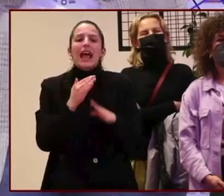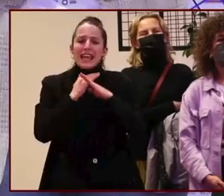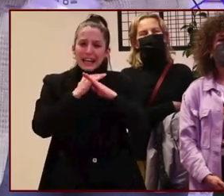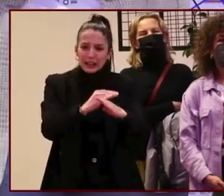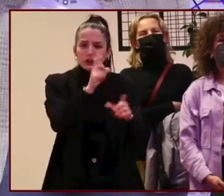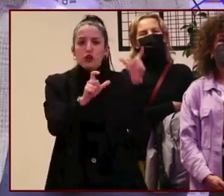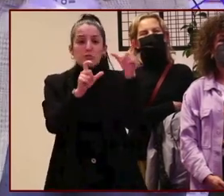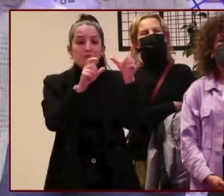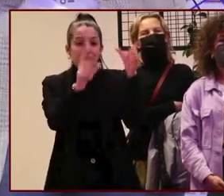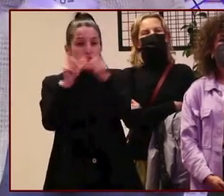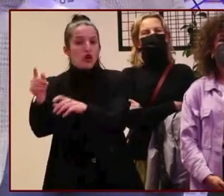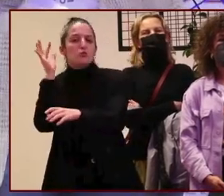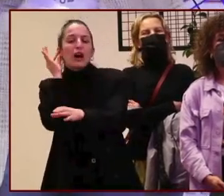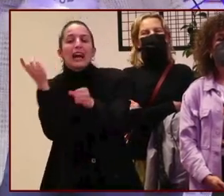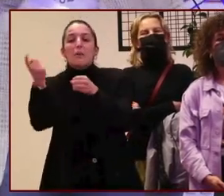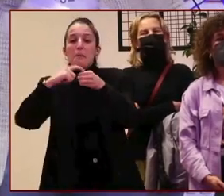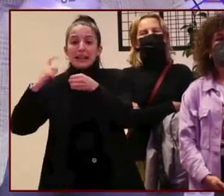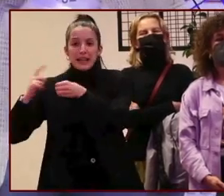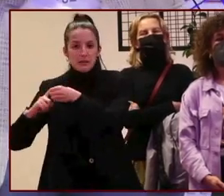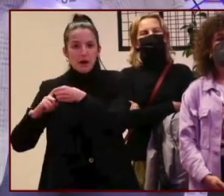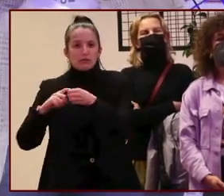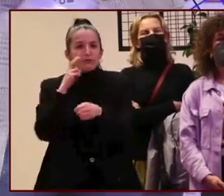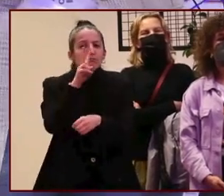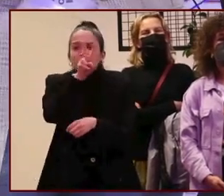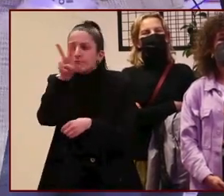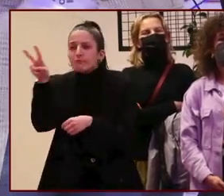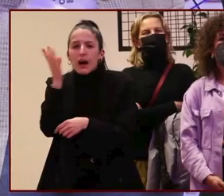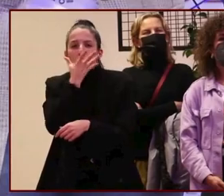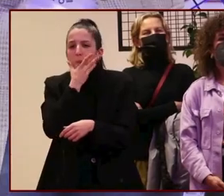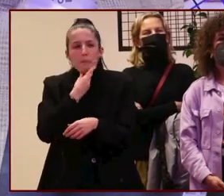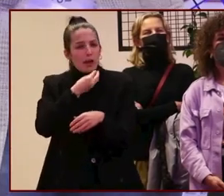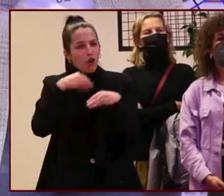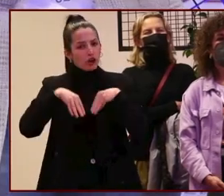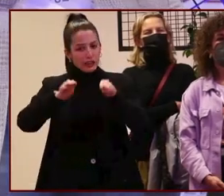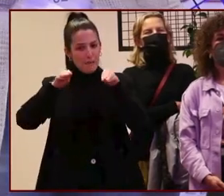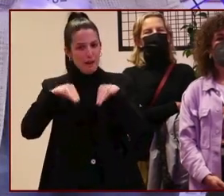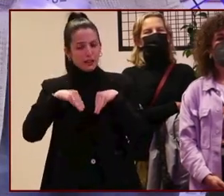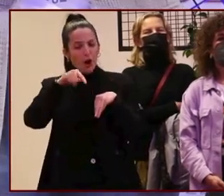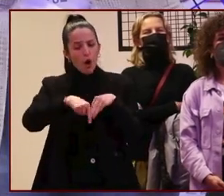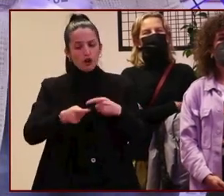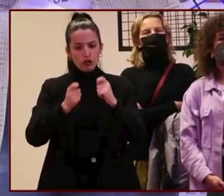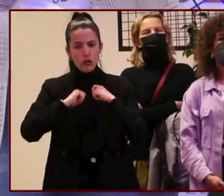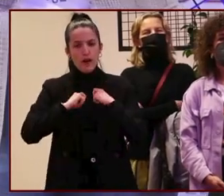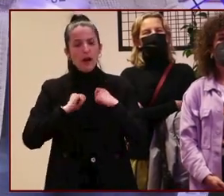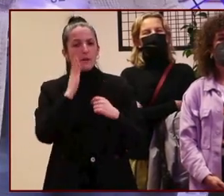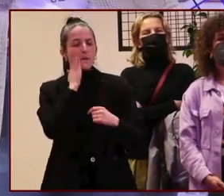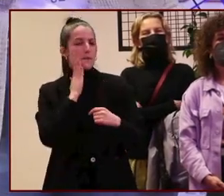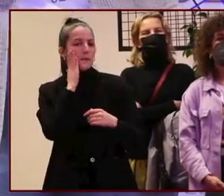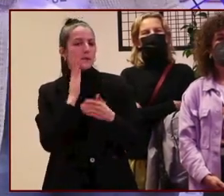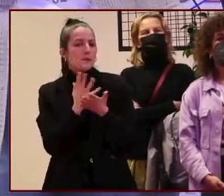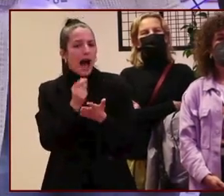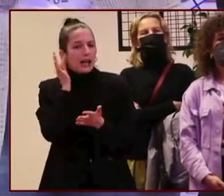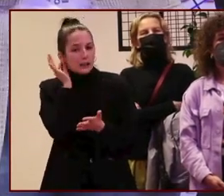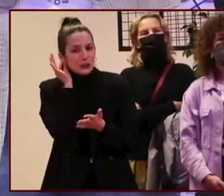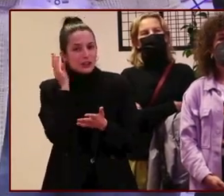hicieron posible esta belleza esta belleza nos a cubillán también las mujeres